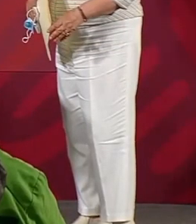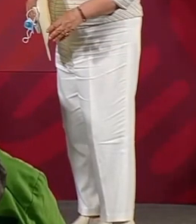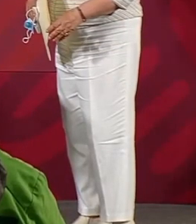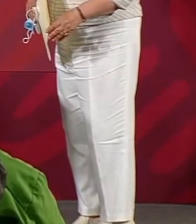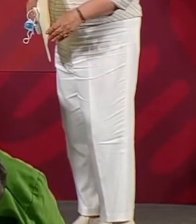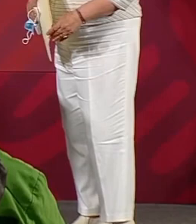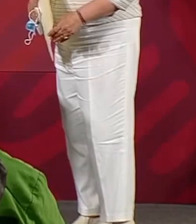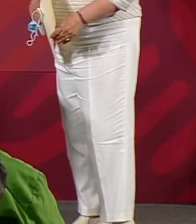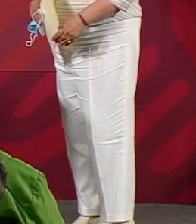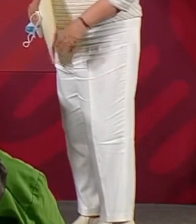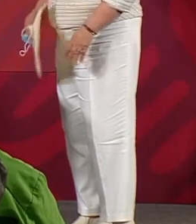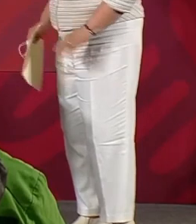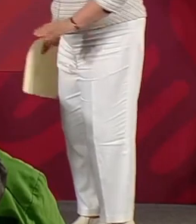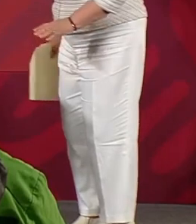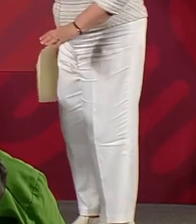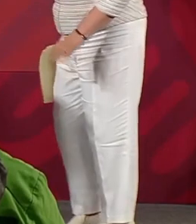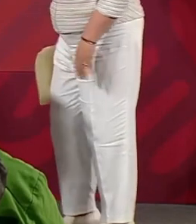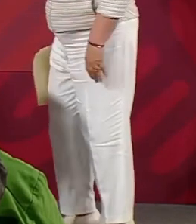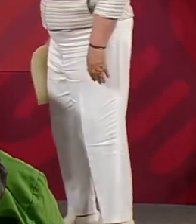Gracias.